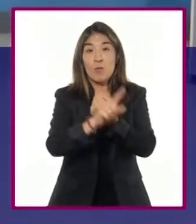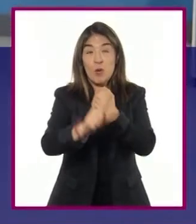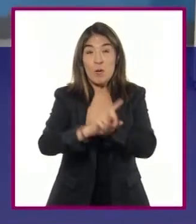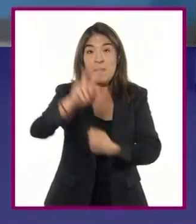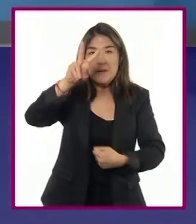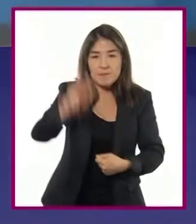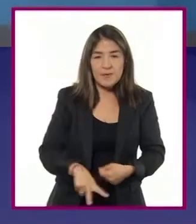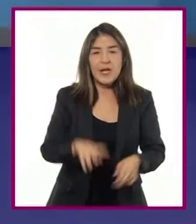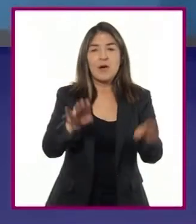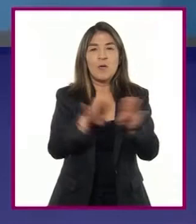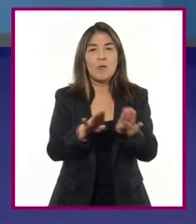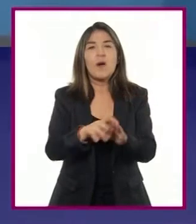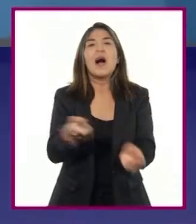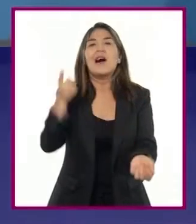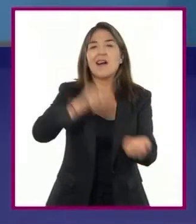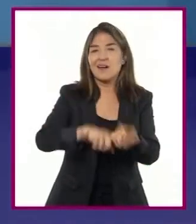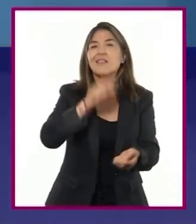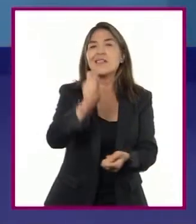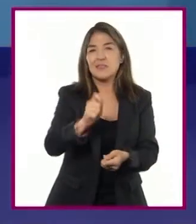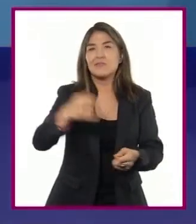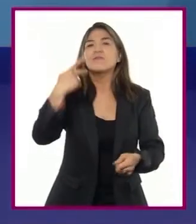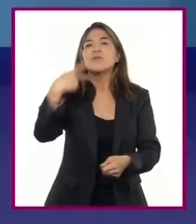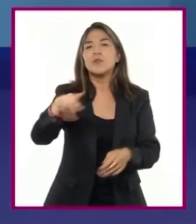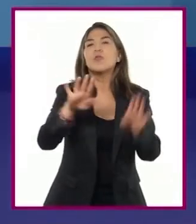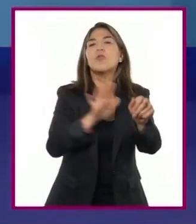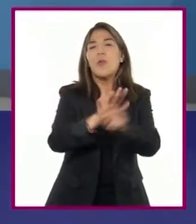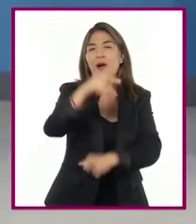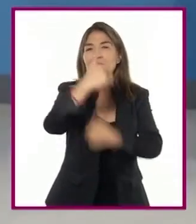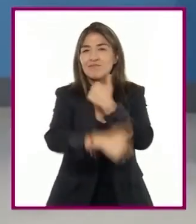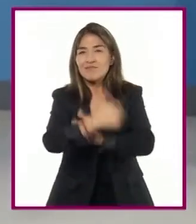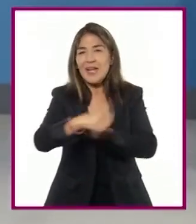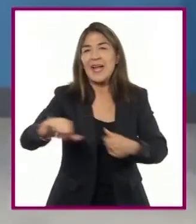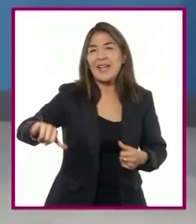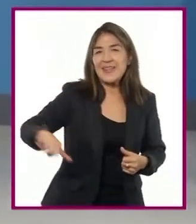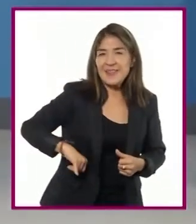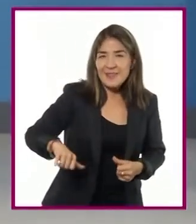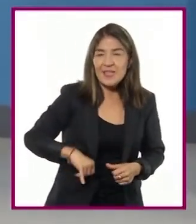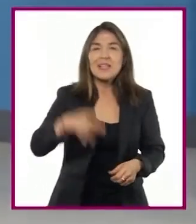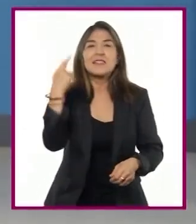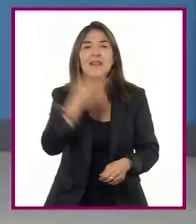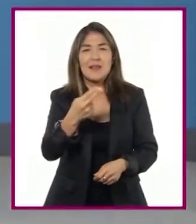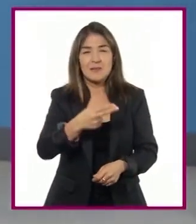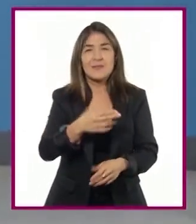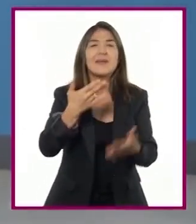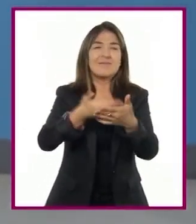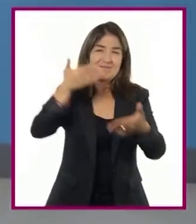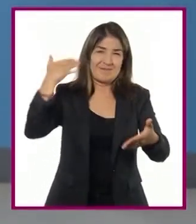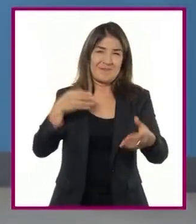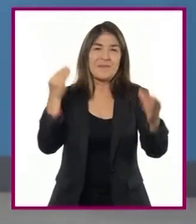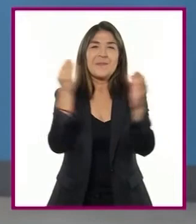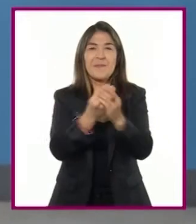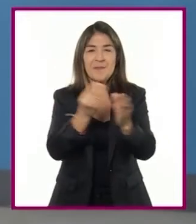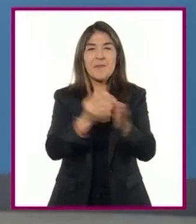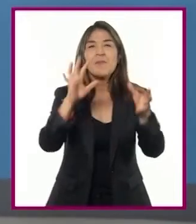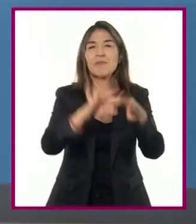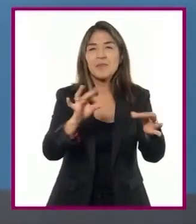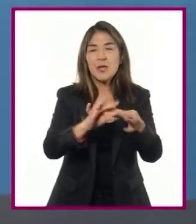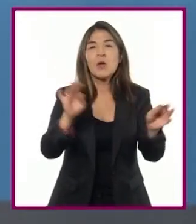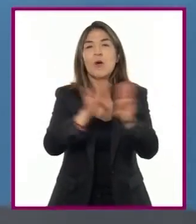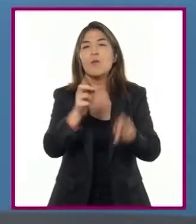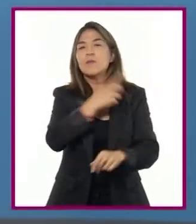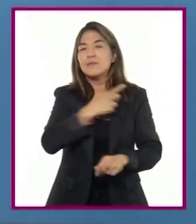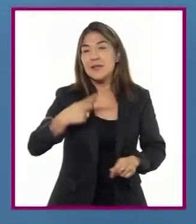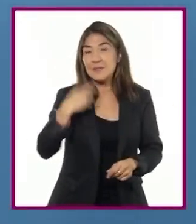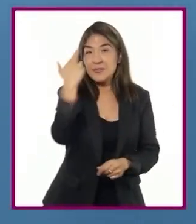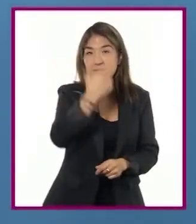latentes sí presentan contraposición de intereses y necesidades. Como se ha mencionado en sesiones anteriores, tenemos que analizar